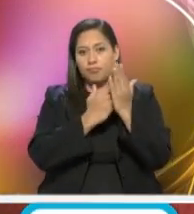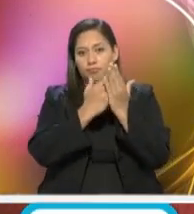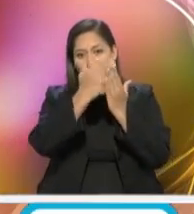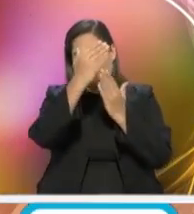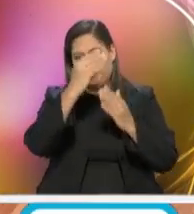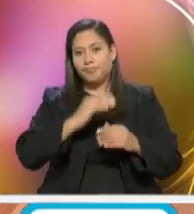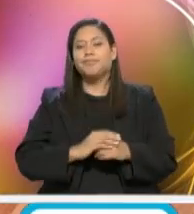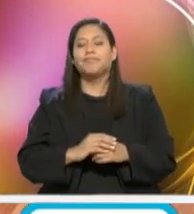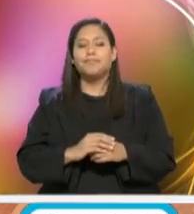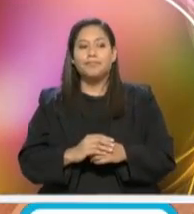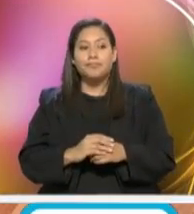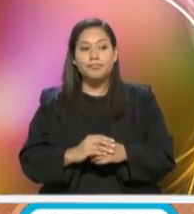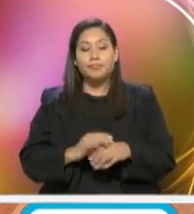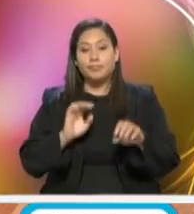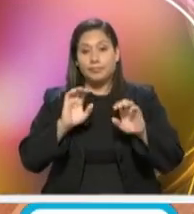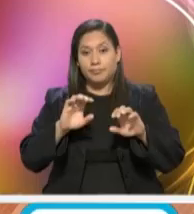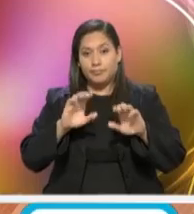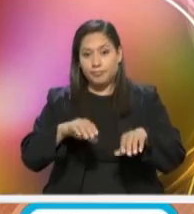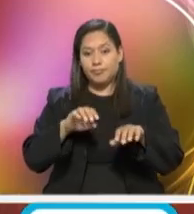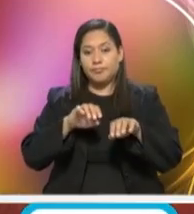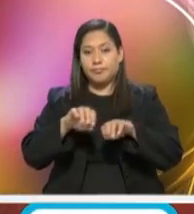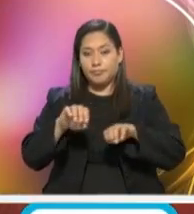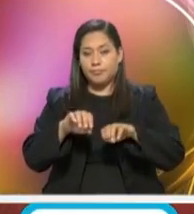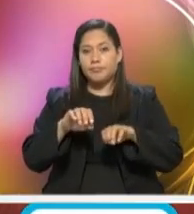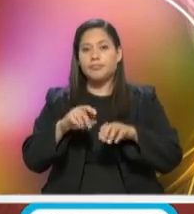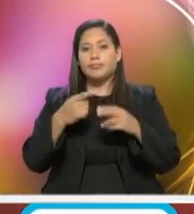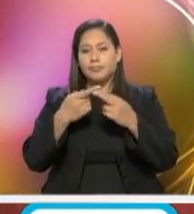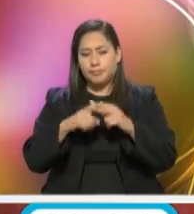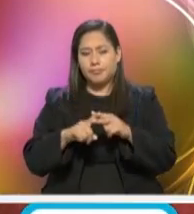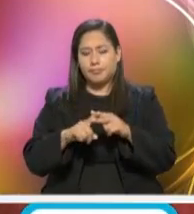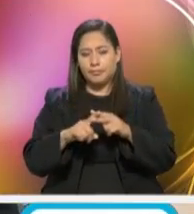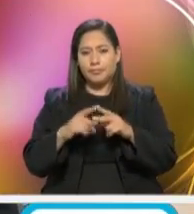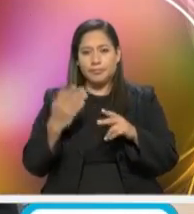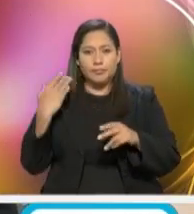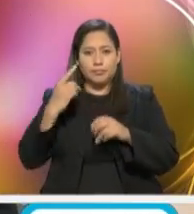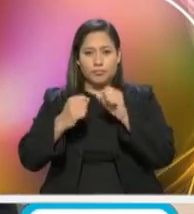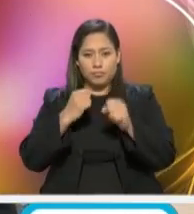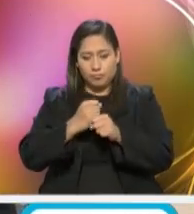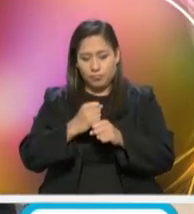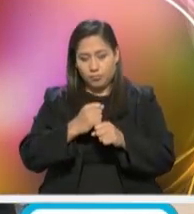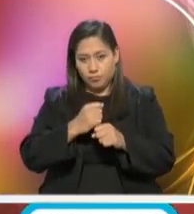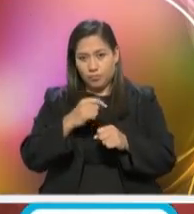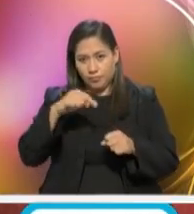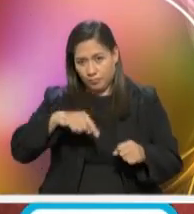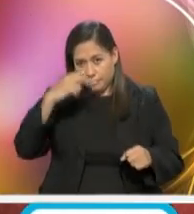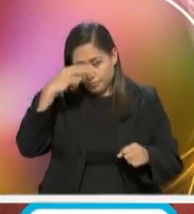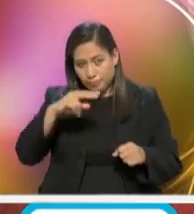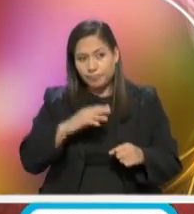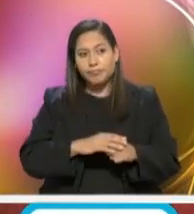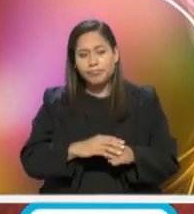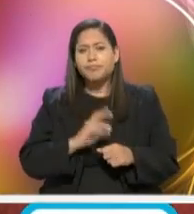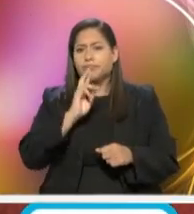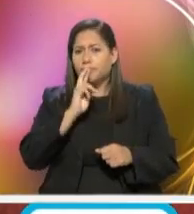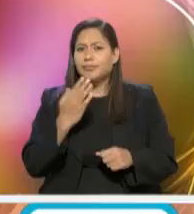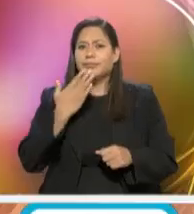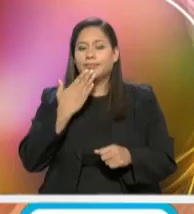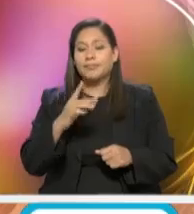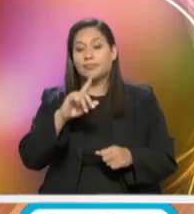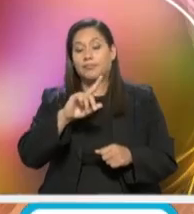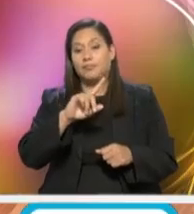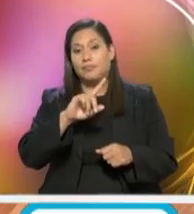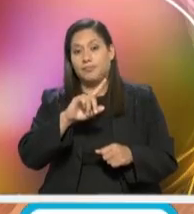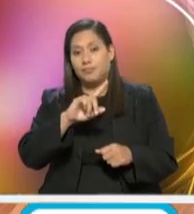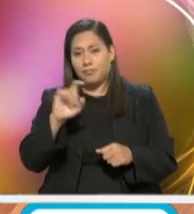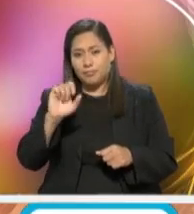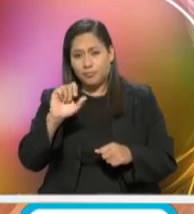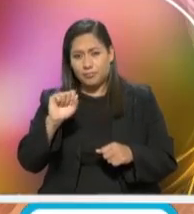¿no? Empezamos a operar el año pasado aquí en la Ciudad de México y hemos tenido muy buenos resultados. Llevamos más de 650 chicos